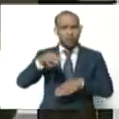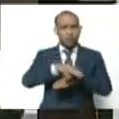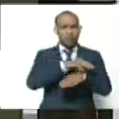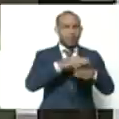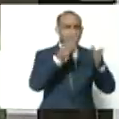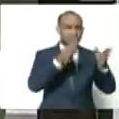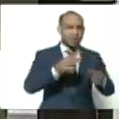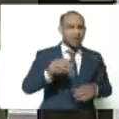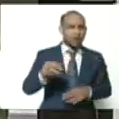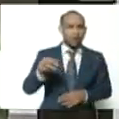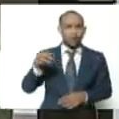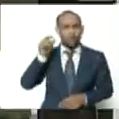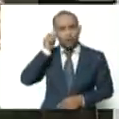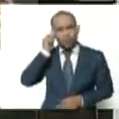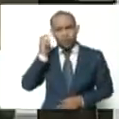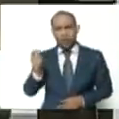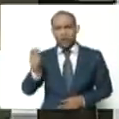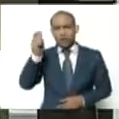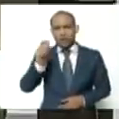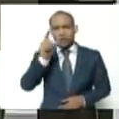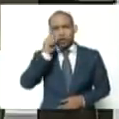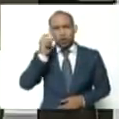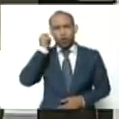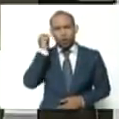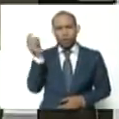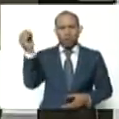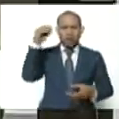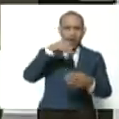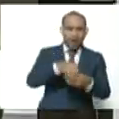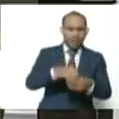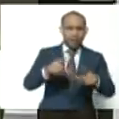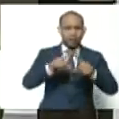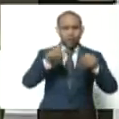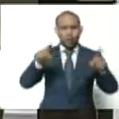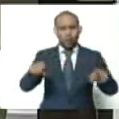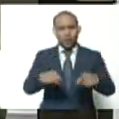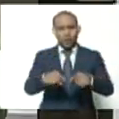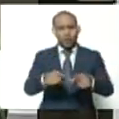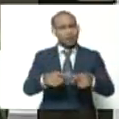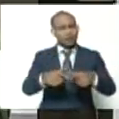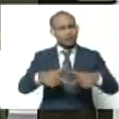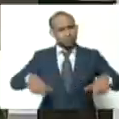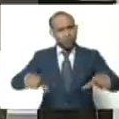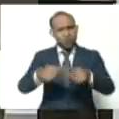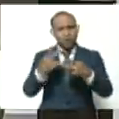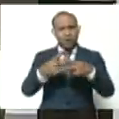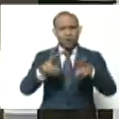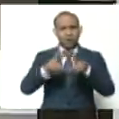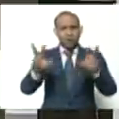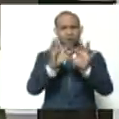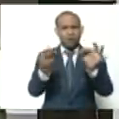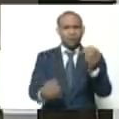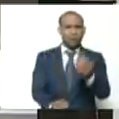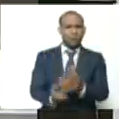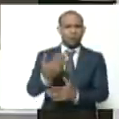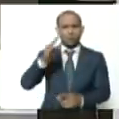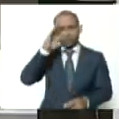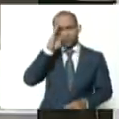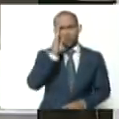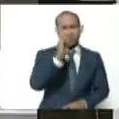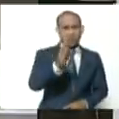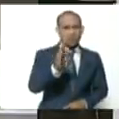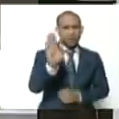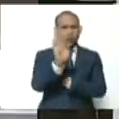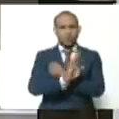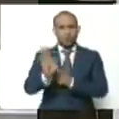Mujer, las diputadas y diputados que se metan en los cuadrantes de paz para garantizar mecanismos efectivos, directos de protección a la